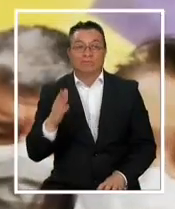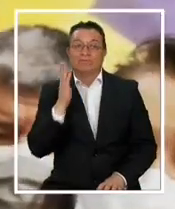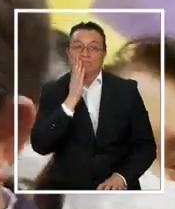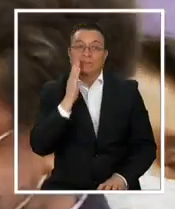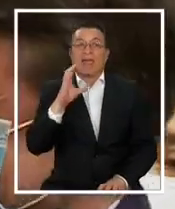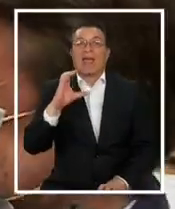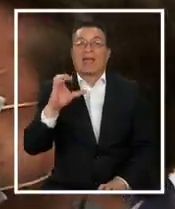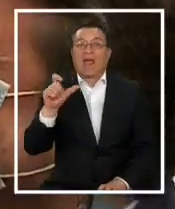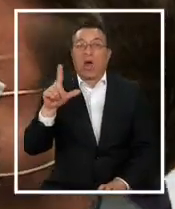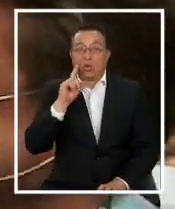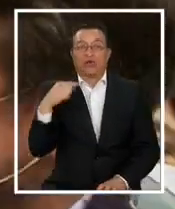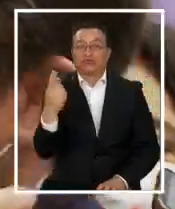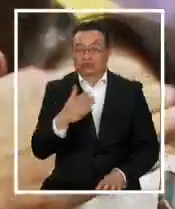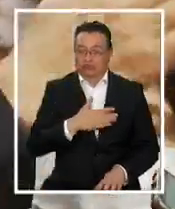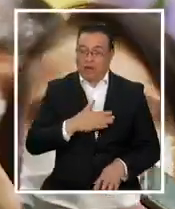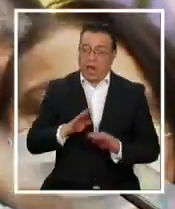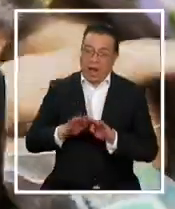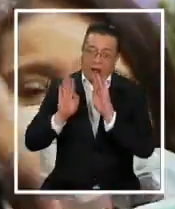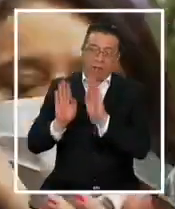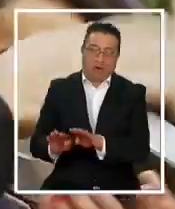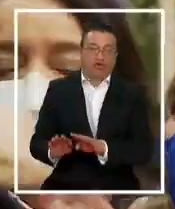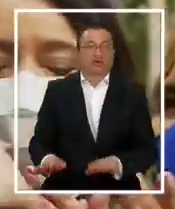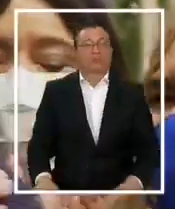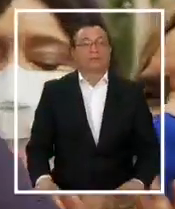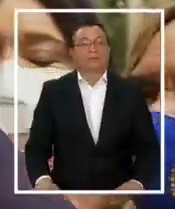más, todo nuestro apoyo.